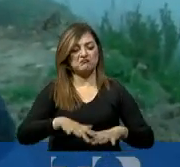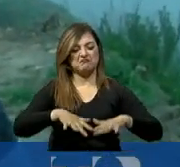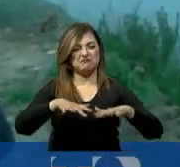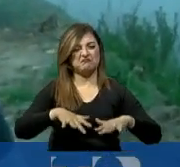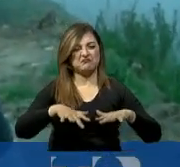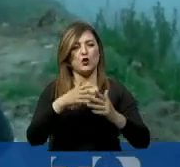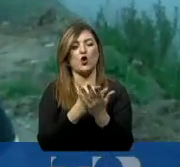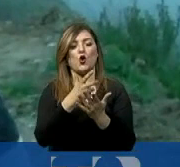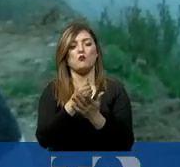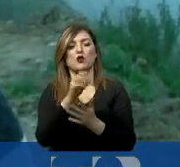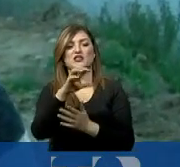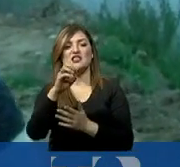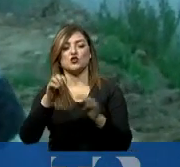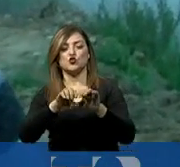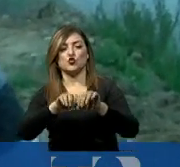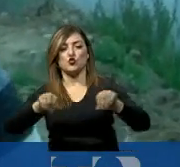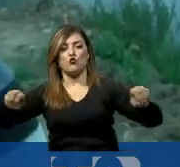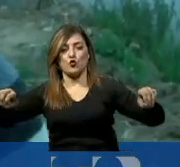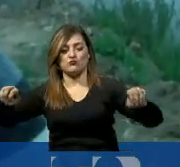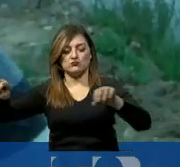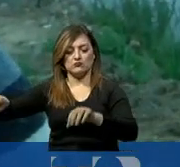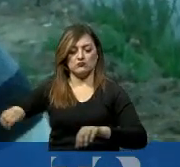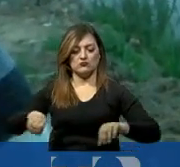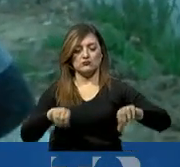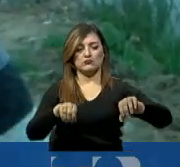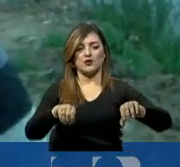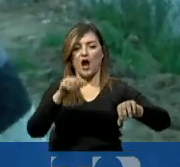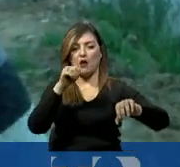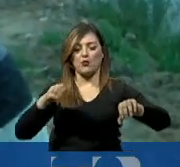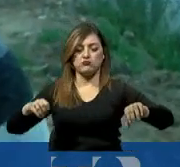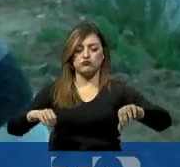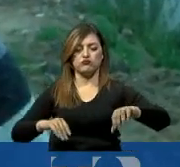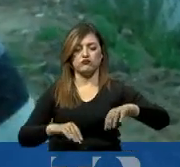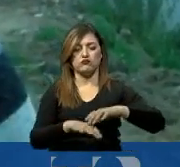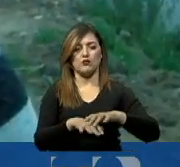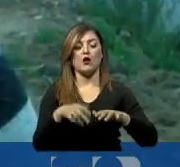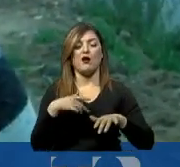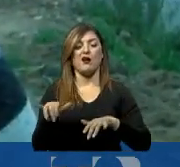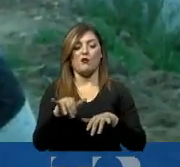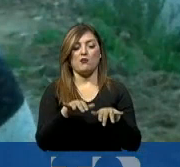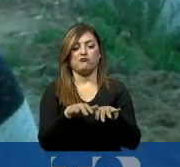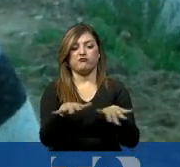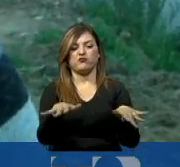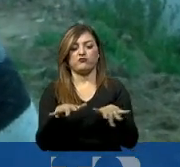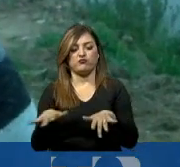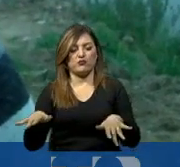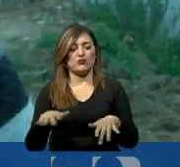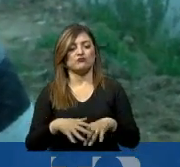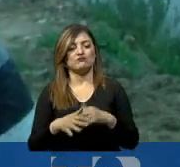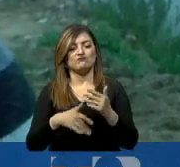compró 500 metros de tubería, se está haciendo un drenaje tipo espina de pescado. De acuerdo a los estudios técnicos del